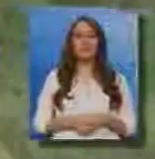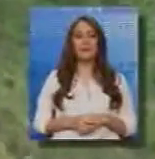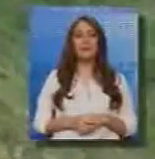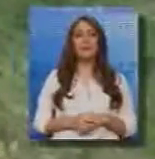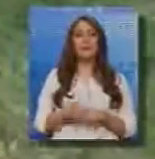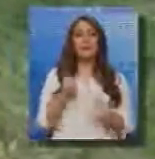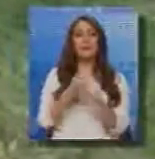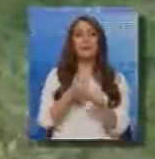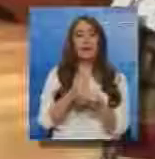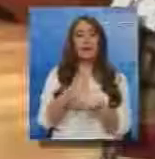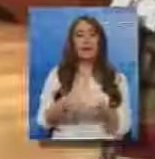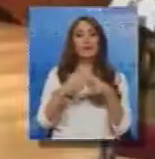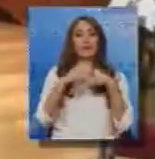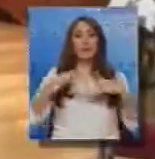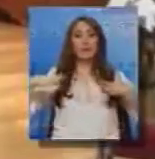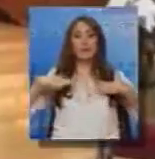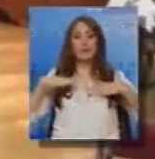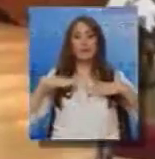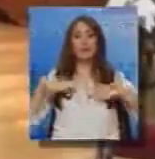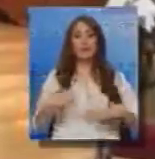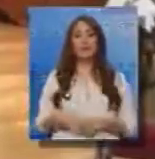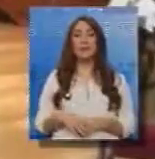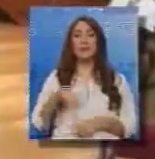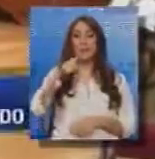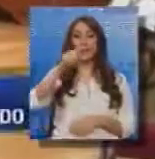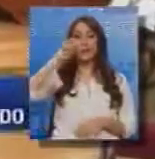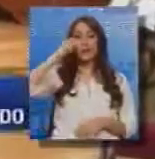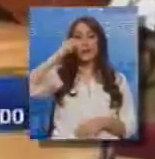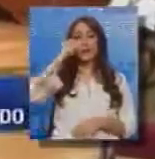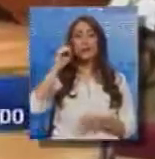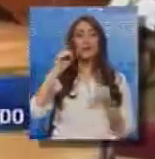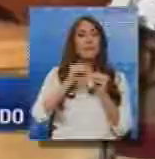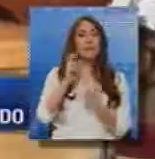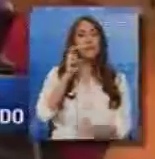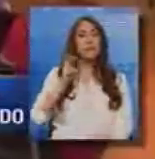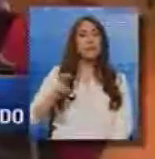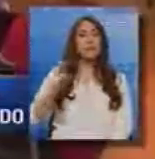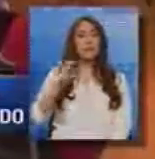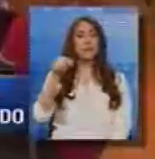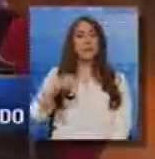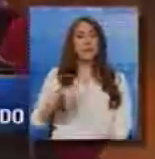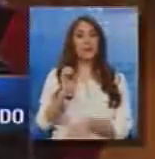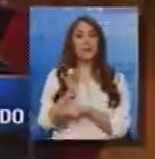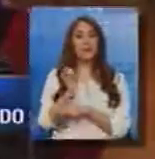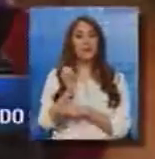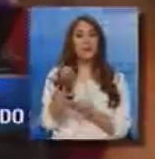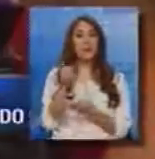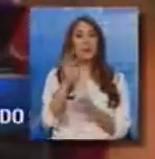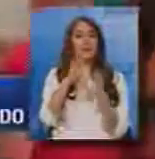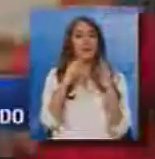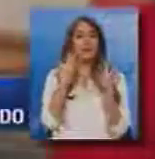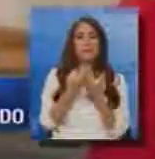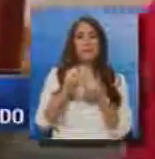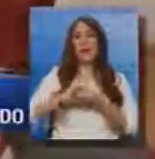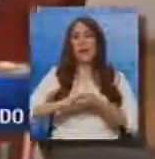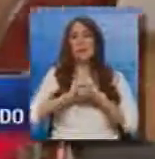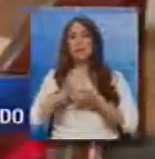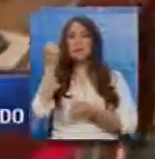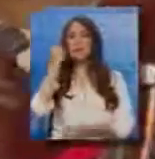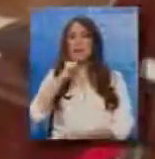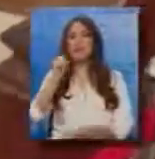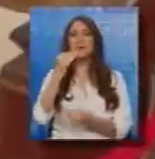A pocas horas que inicie el feriado nacional, recordemos que los lugares turísticos que ofrece nuestro país para la familia y amigos es